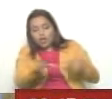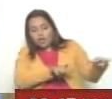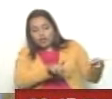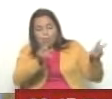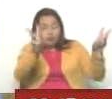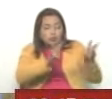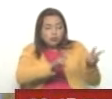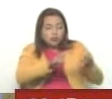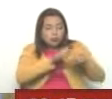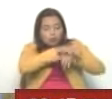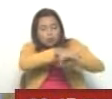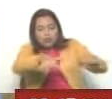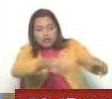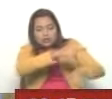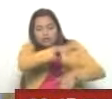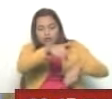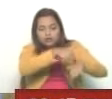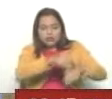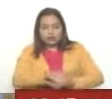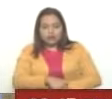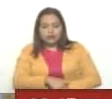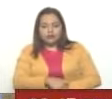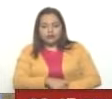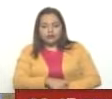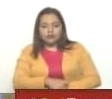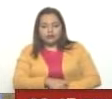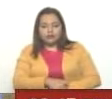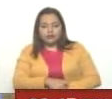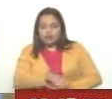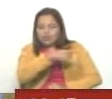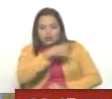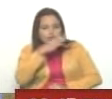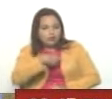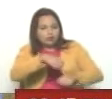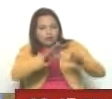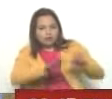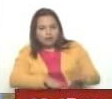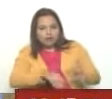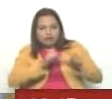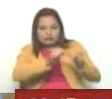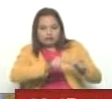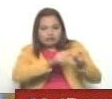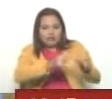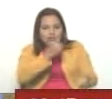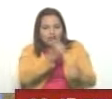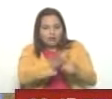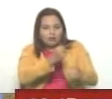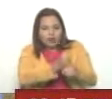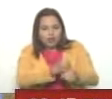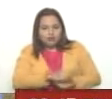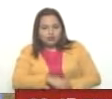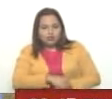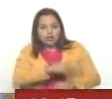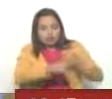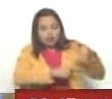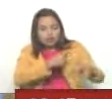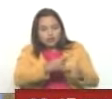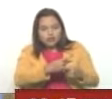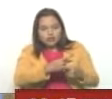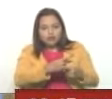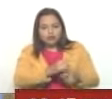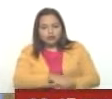red LTE a nivel nacional. Esto no se detiene, continuamos trabajando en este sentido. Hay un proceso de recuperación